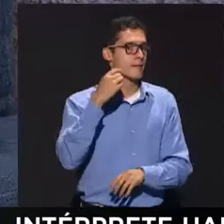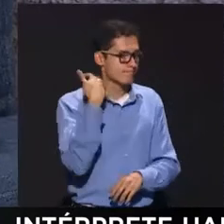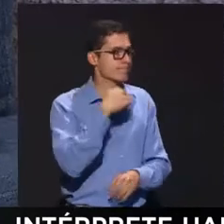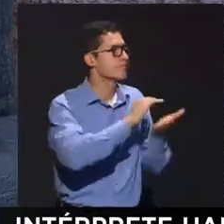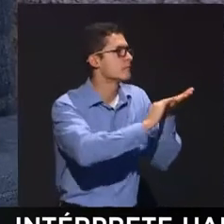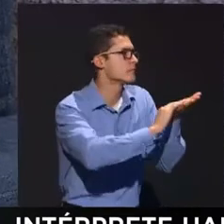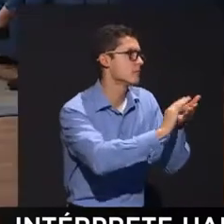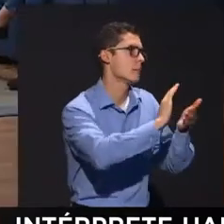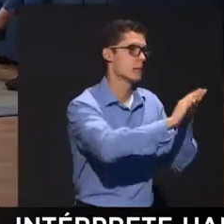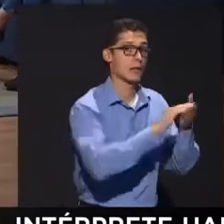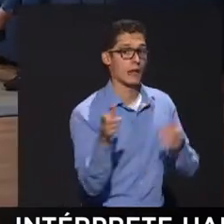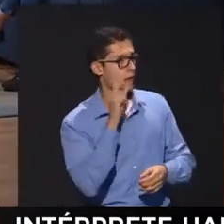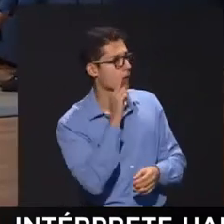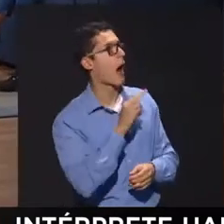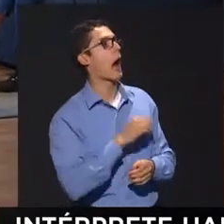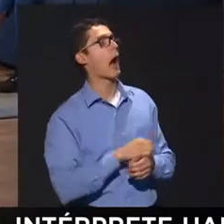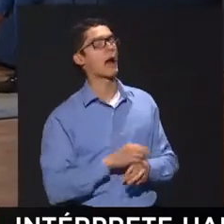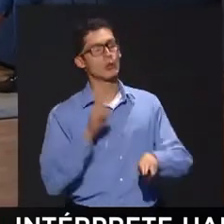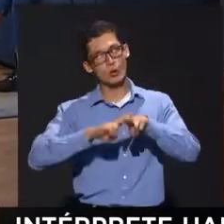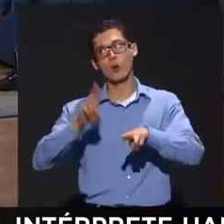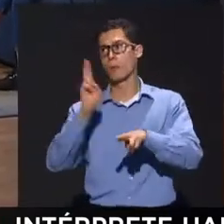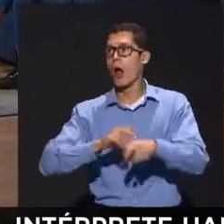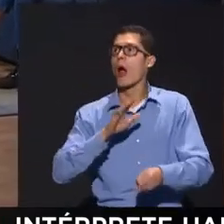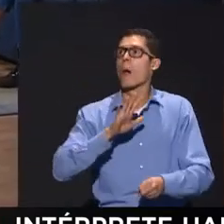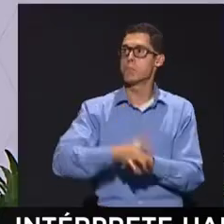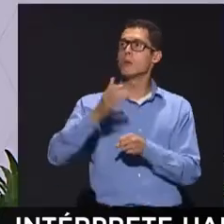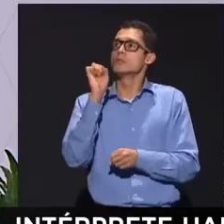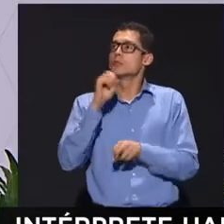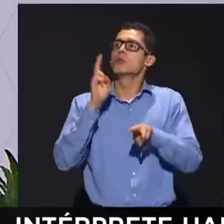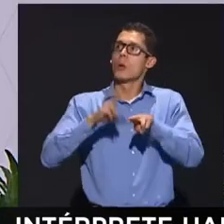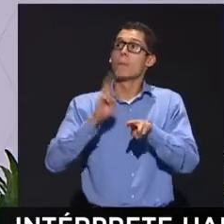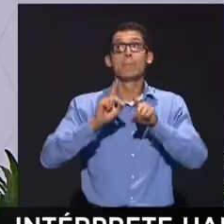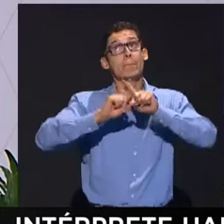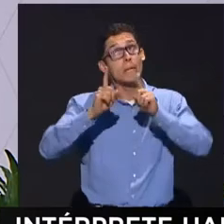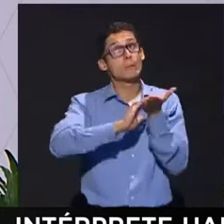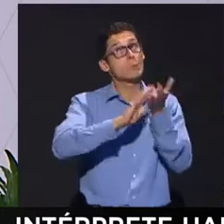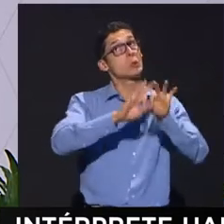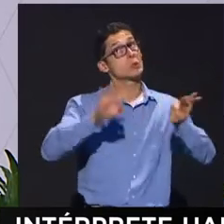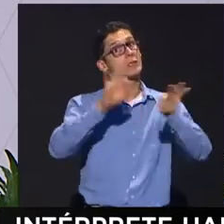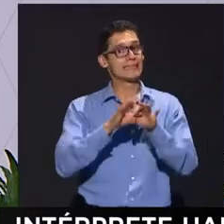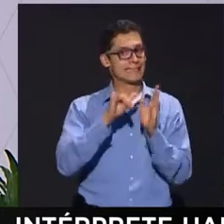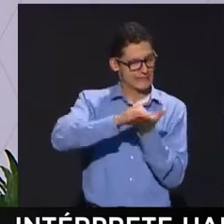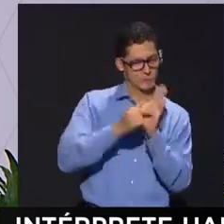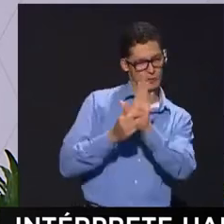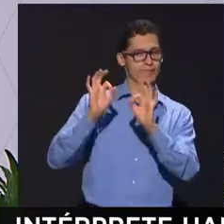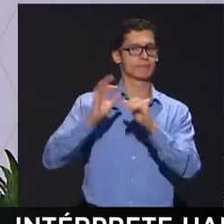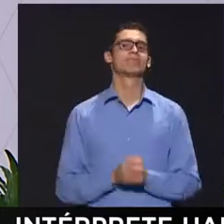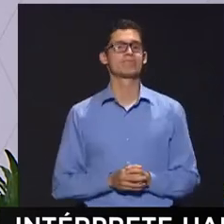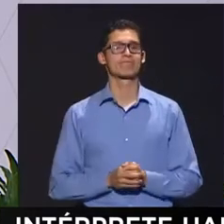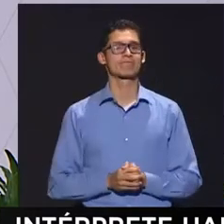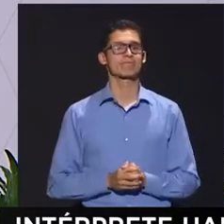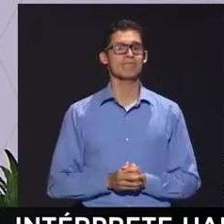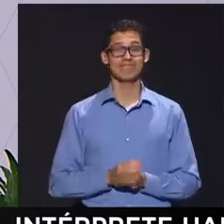solución. Bueno, les cuento y les recuerdo que tenemos habilitada la línea telefónica para quienes deseen compartir